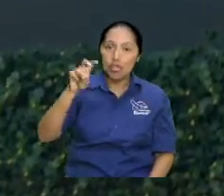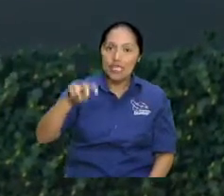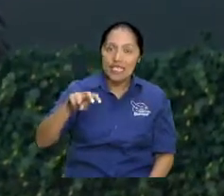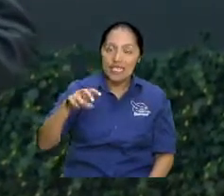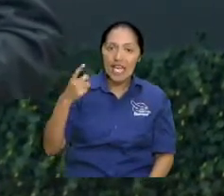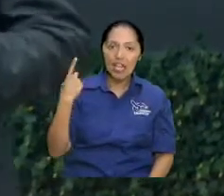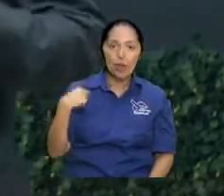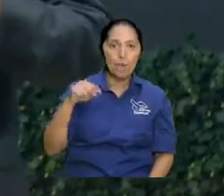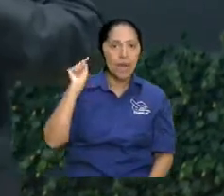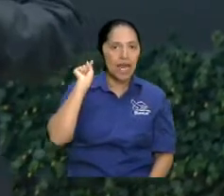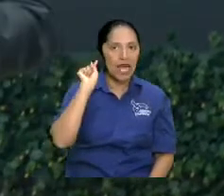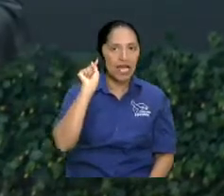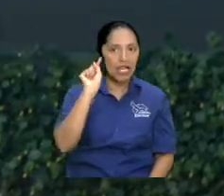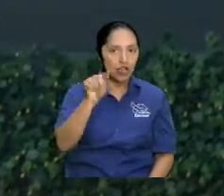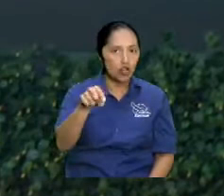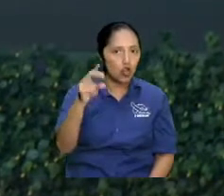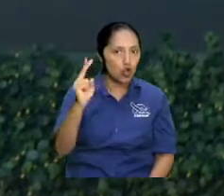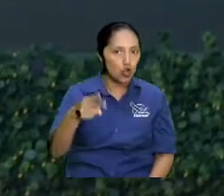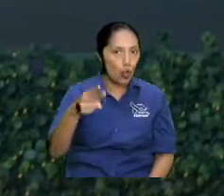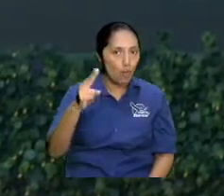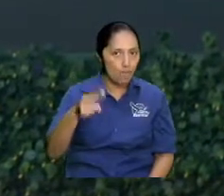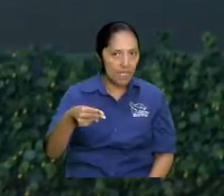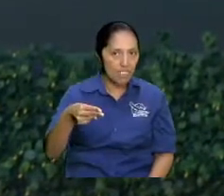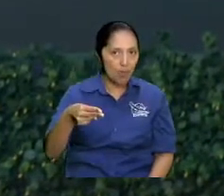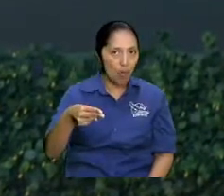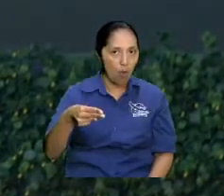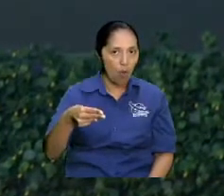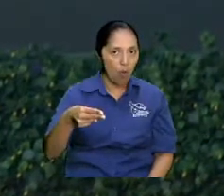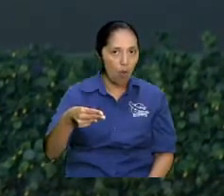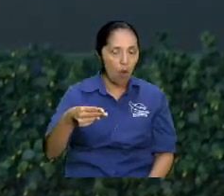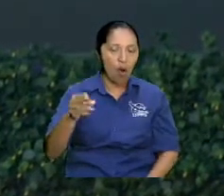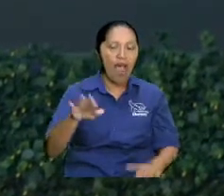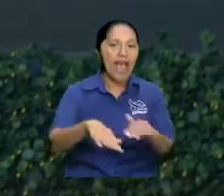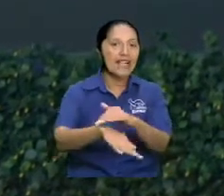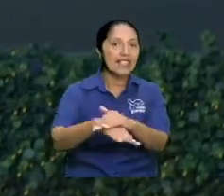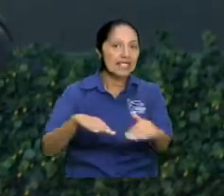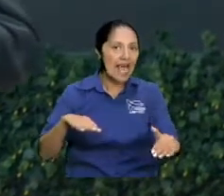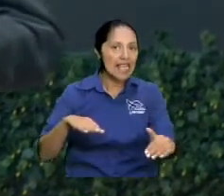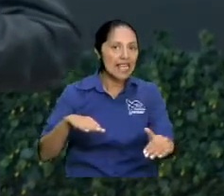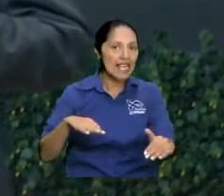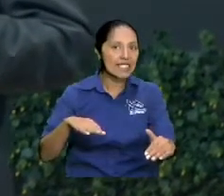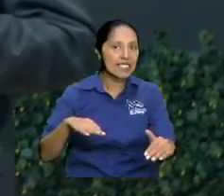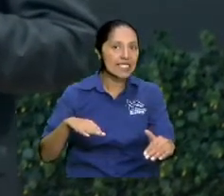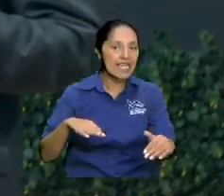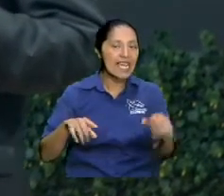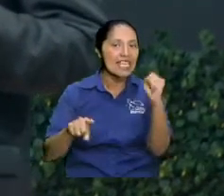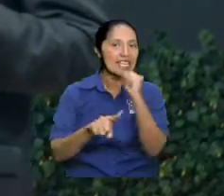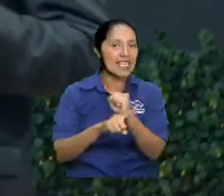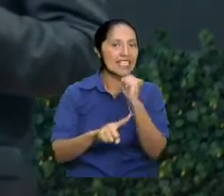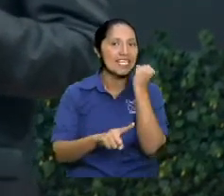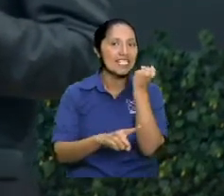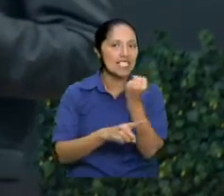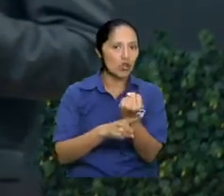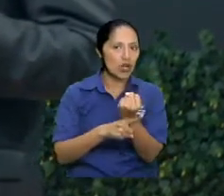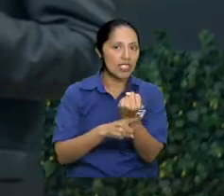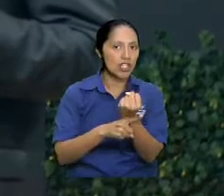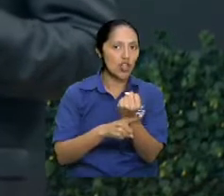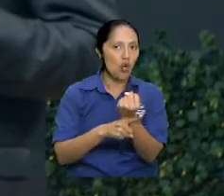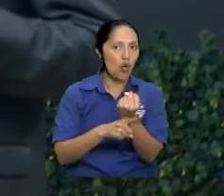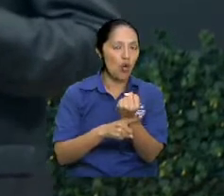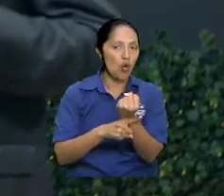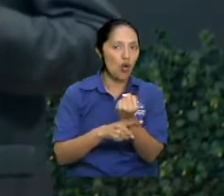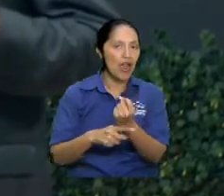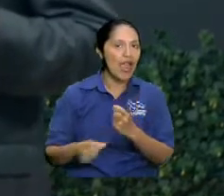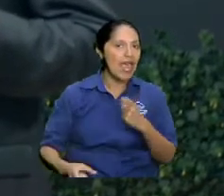mira, aparte es que a uno lo esté sacando el Señor. Por eso aquel versículo de 7 veces cae el justo y en la séptima Dios